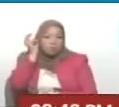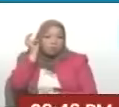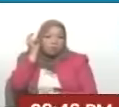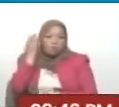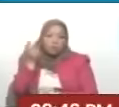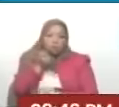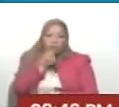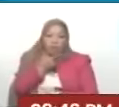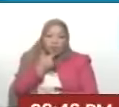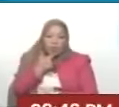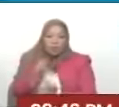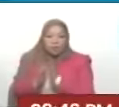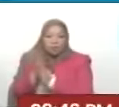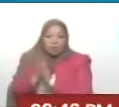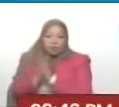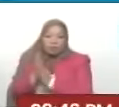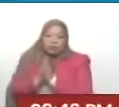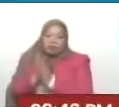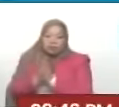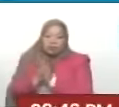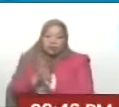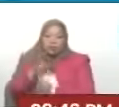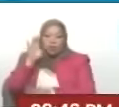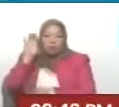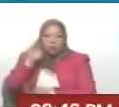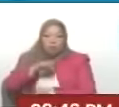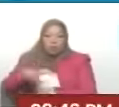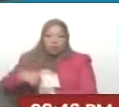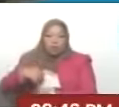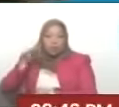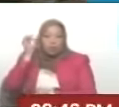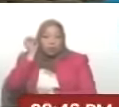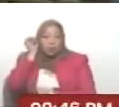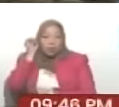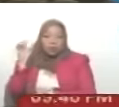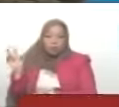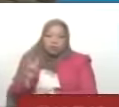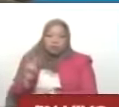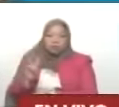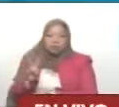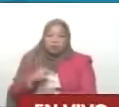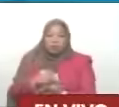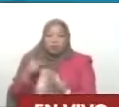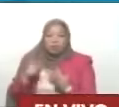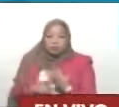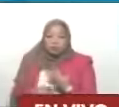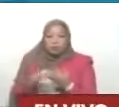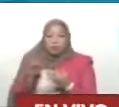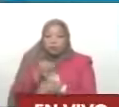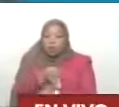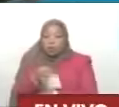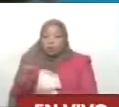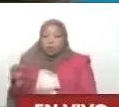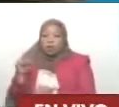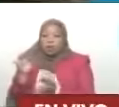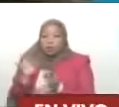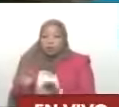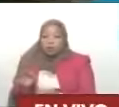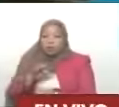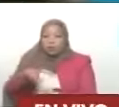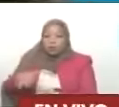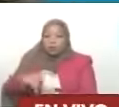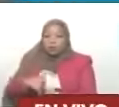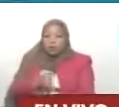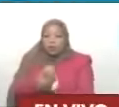aguerridas, emprendedoras, echadas para adelante, como somos las mujeres venezolanas, el programa de ayer me impresionó mucho ver no solo el